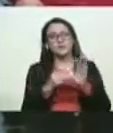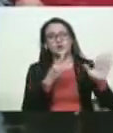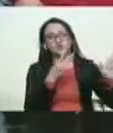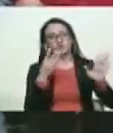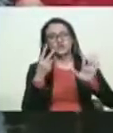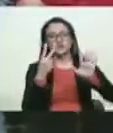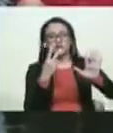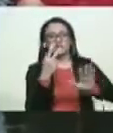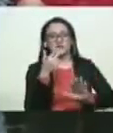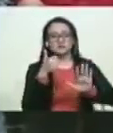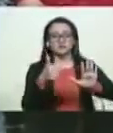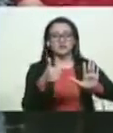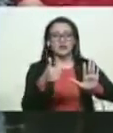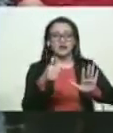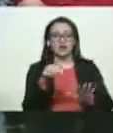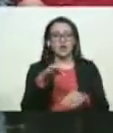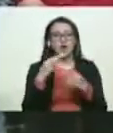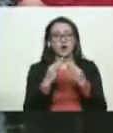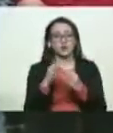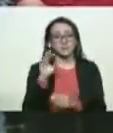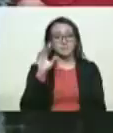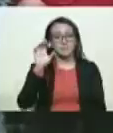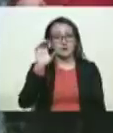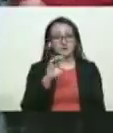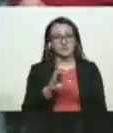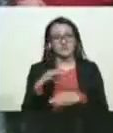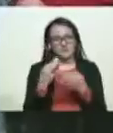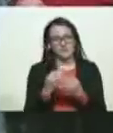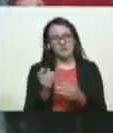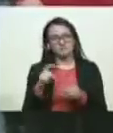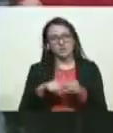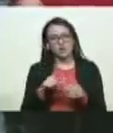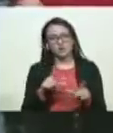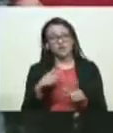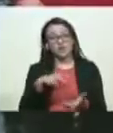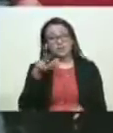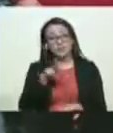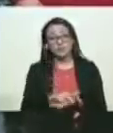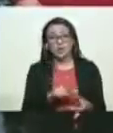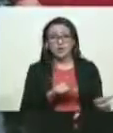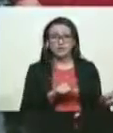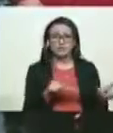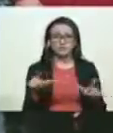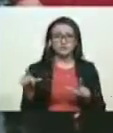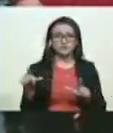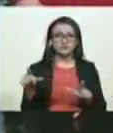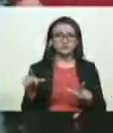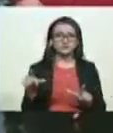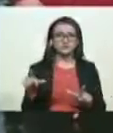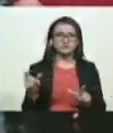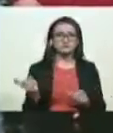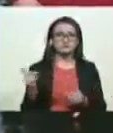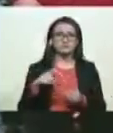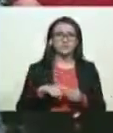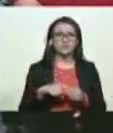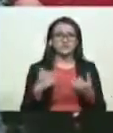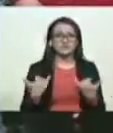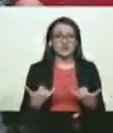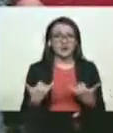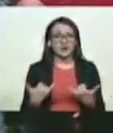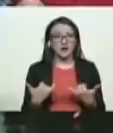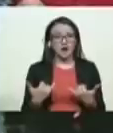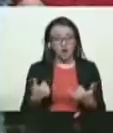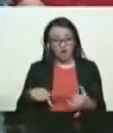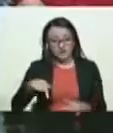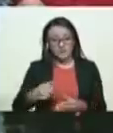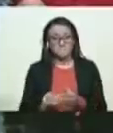876 hogares de la patria he aprobado los recursos para incorporar ya en el mes de